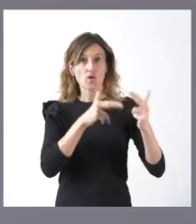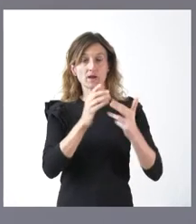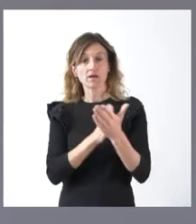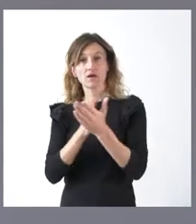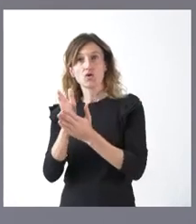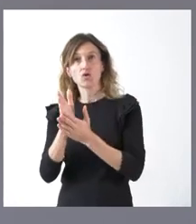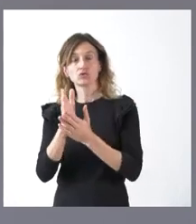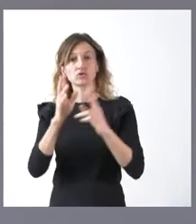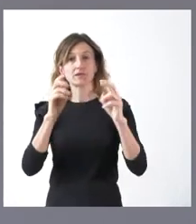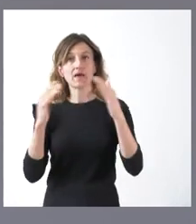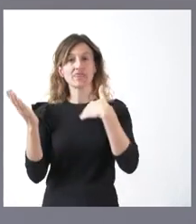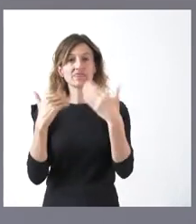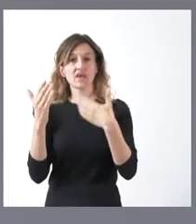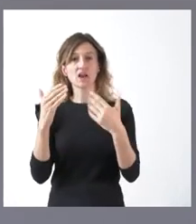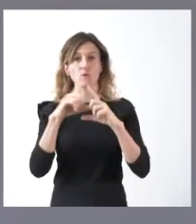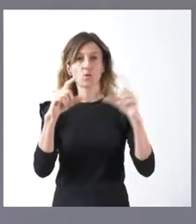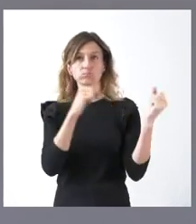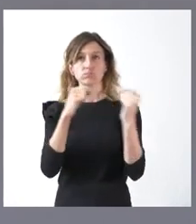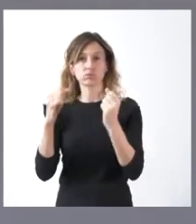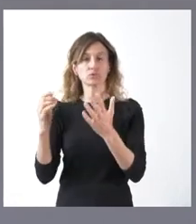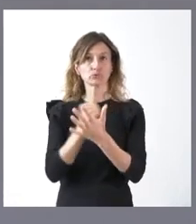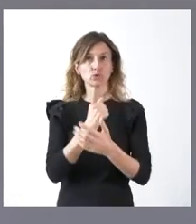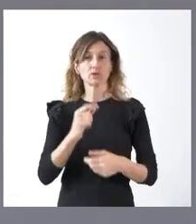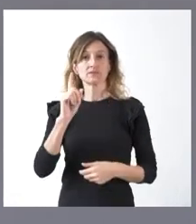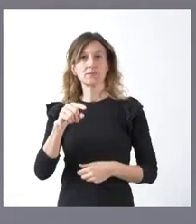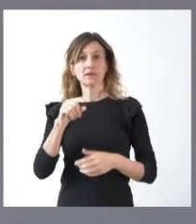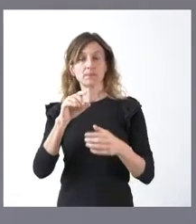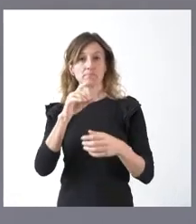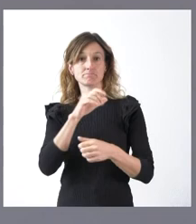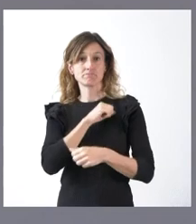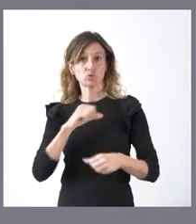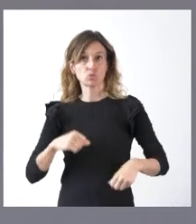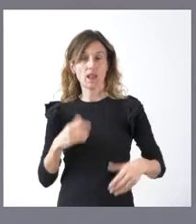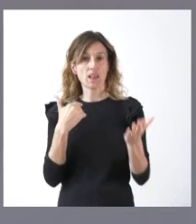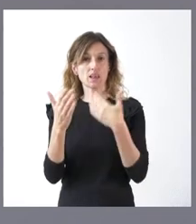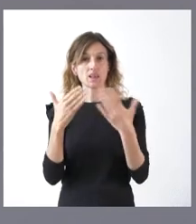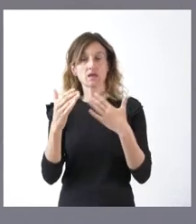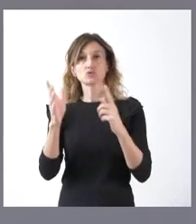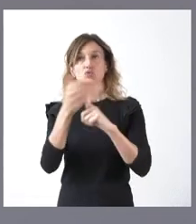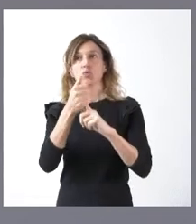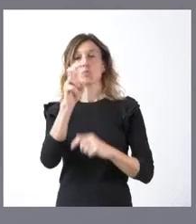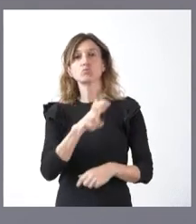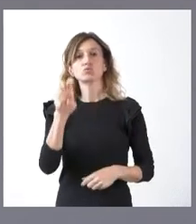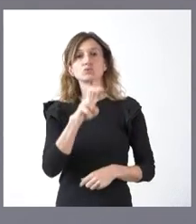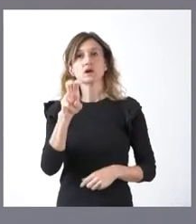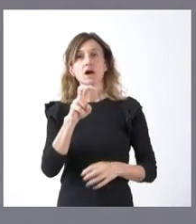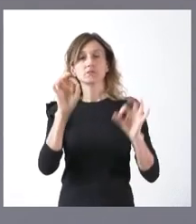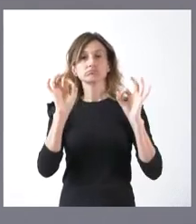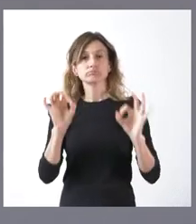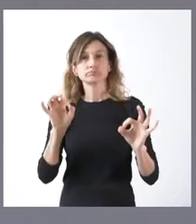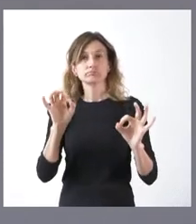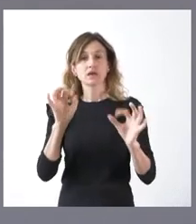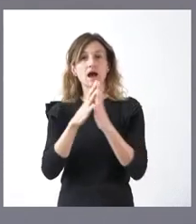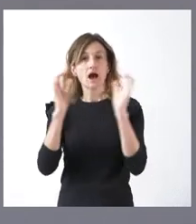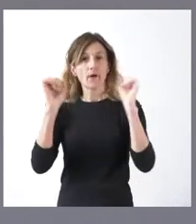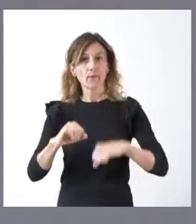establezcan máximos del diálogo entre todas las autoridades también con nuestro país vecino para buscar soluciones en torno a este punto y que sean soluciones